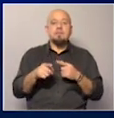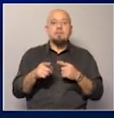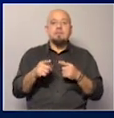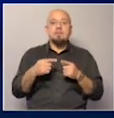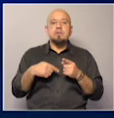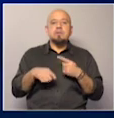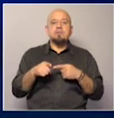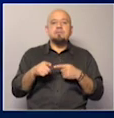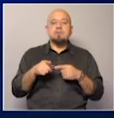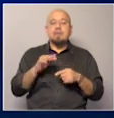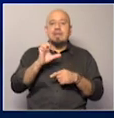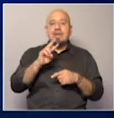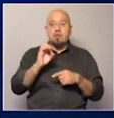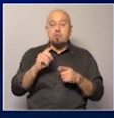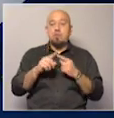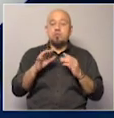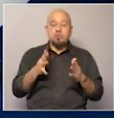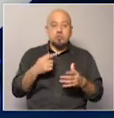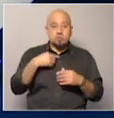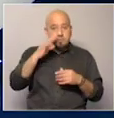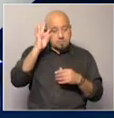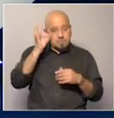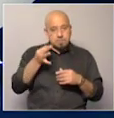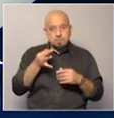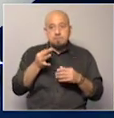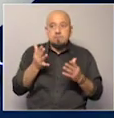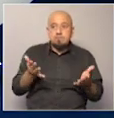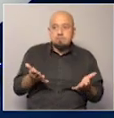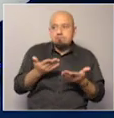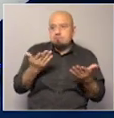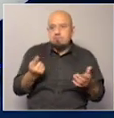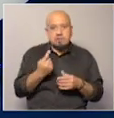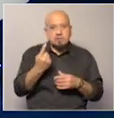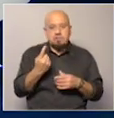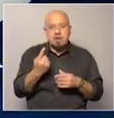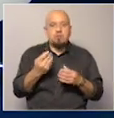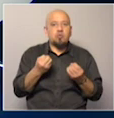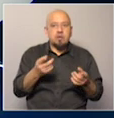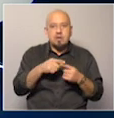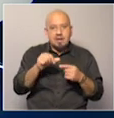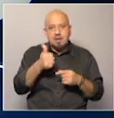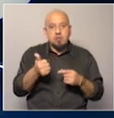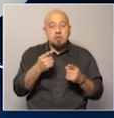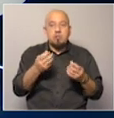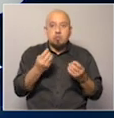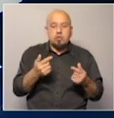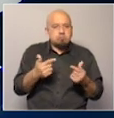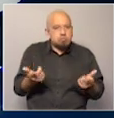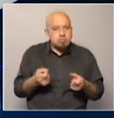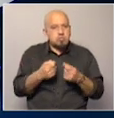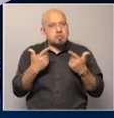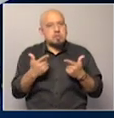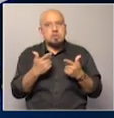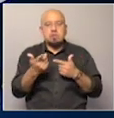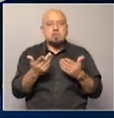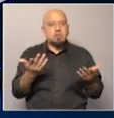prolongado d morales yo creo que es justamente la principal clave que puede explicar ese triunfo que es inesperado por otra parte